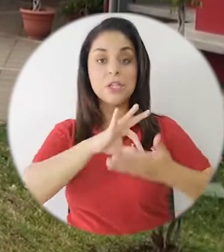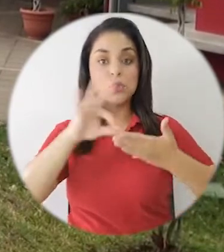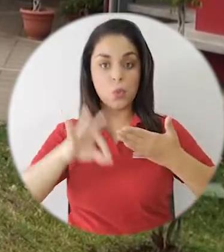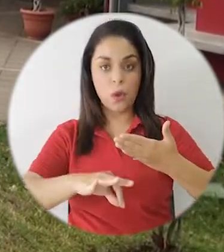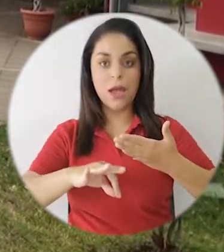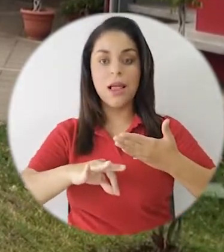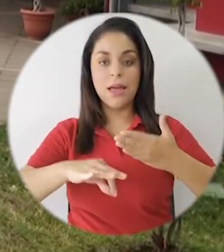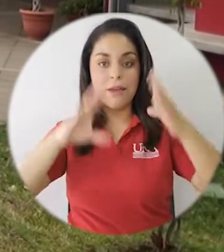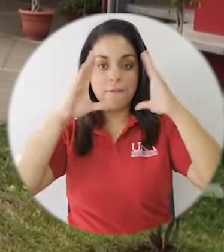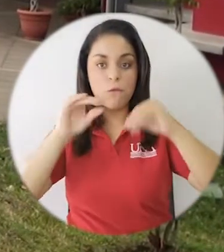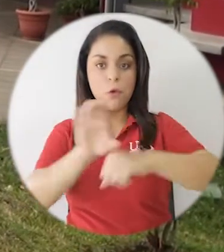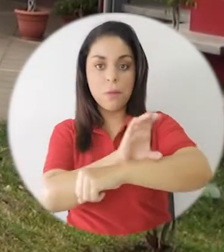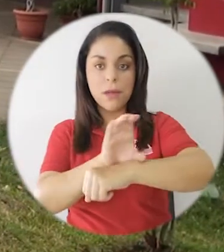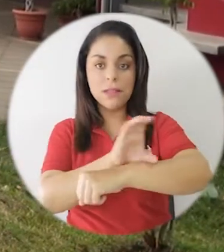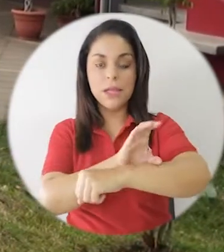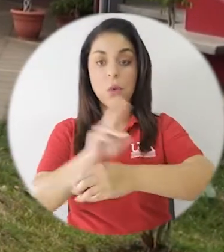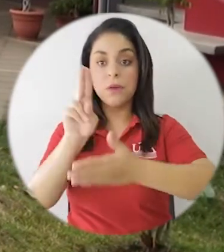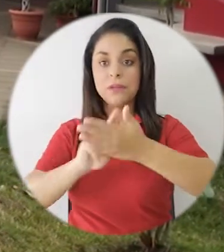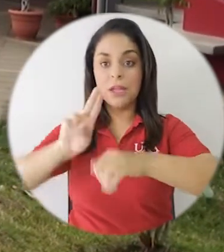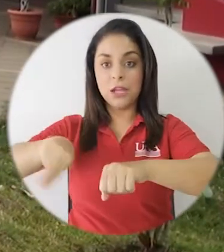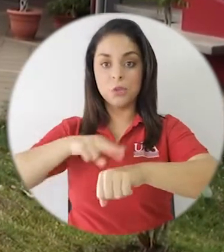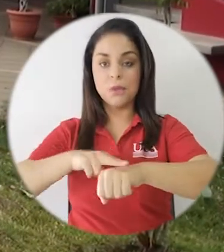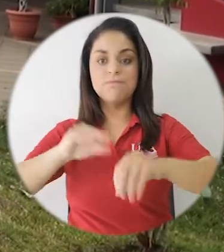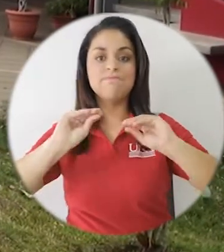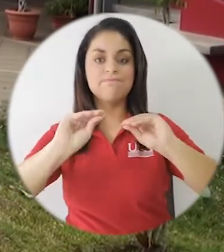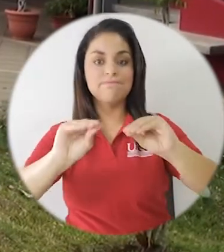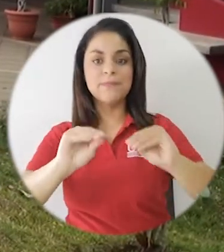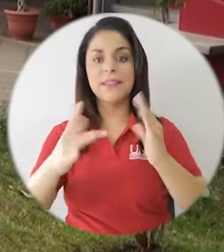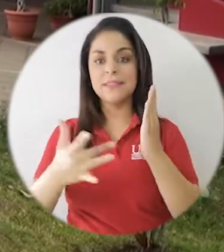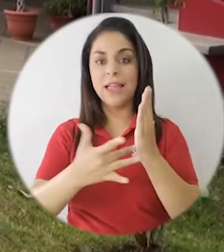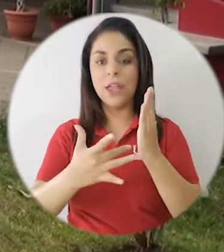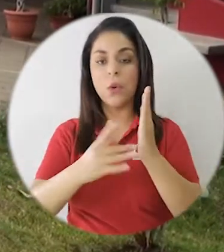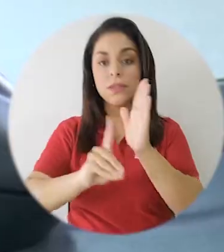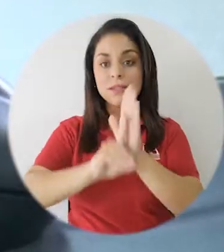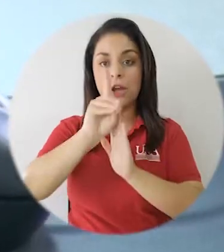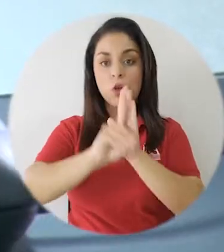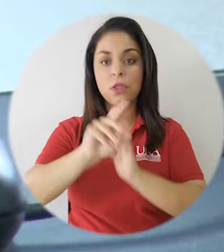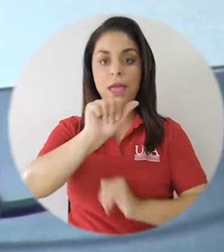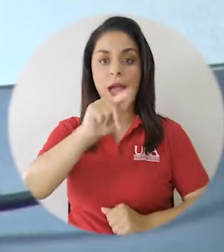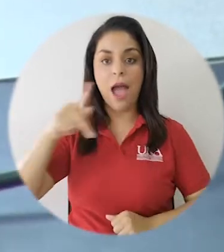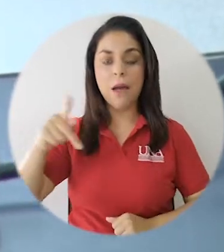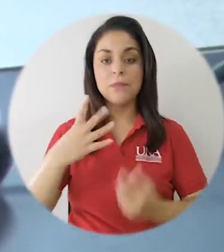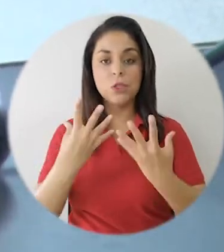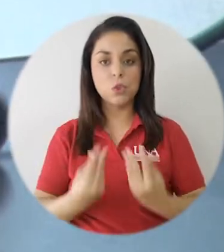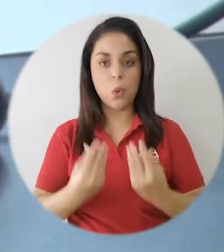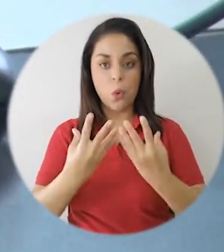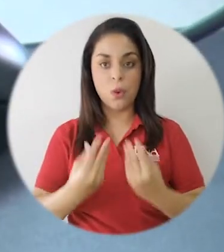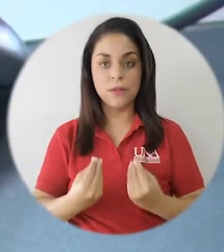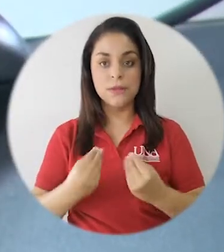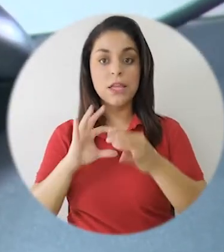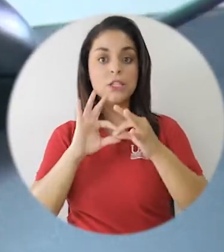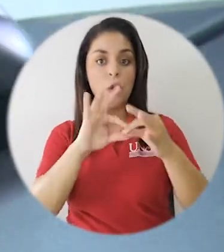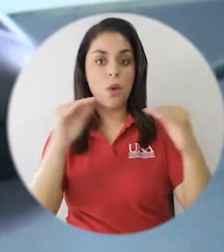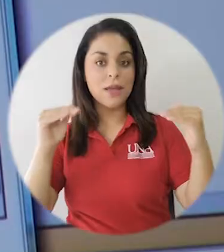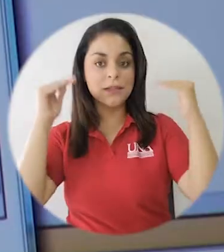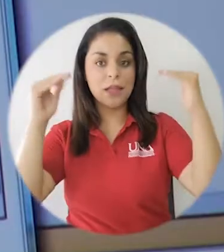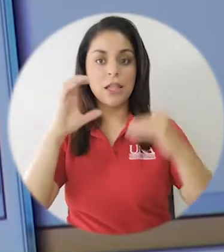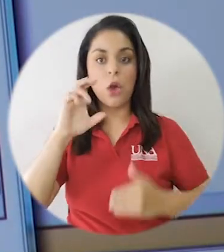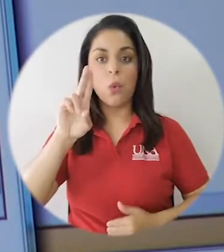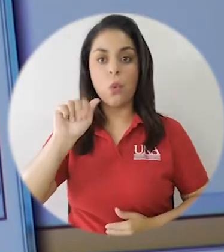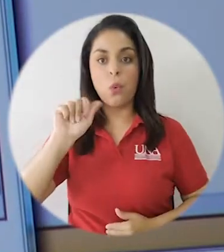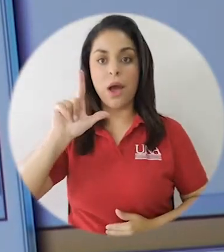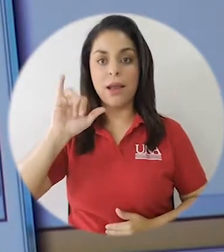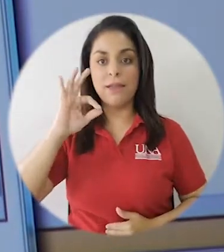de Informática de la Universidad Nacional, se impartirá el técnico en desarrollo de aplicaciones de software, según